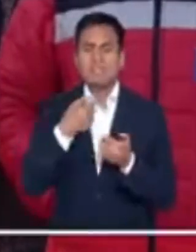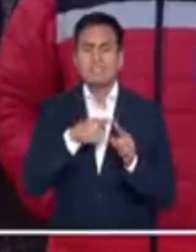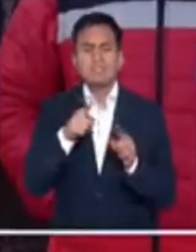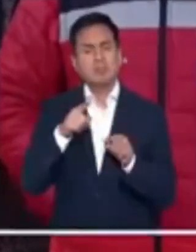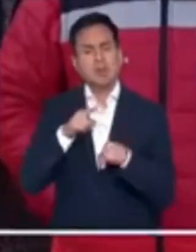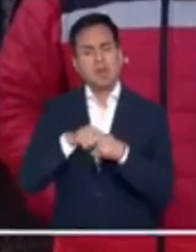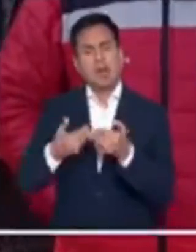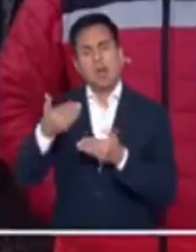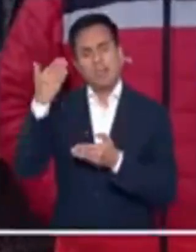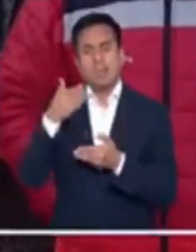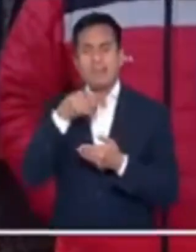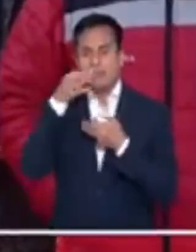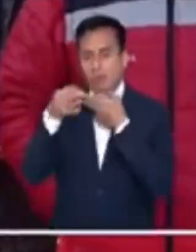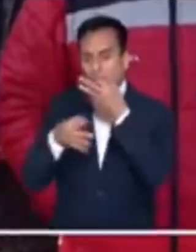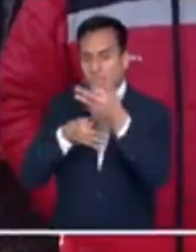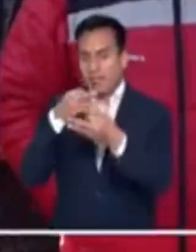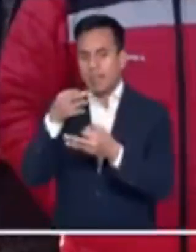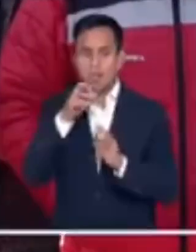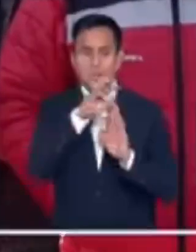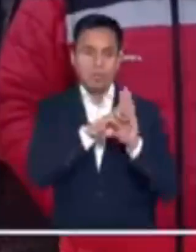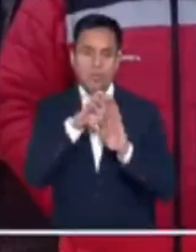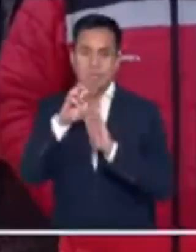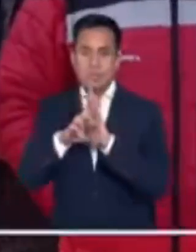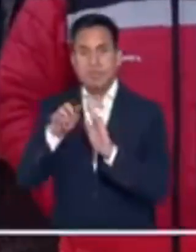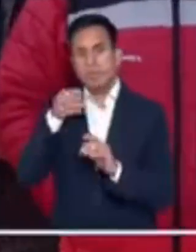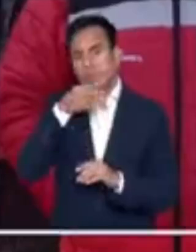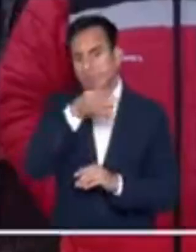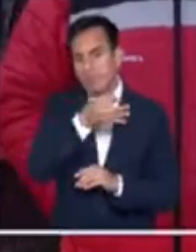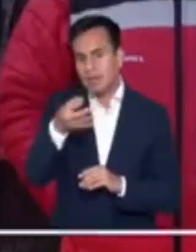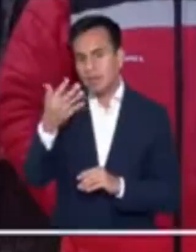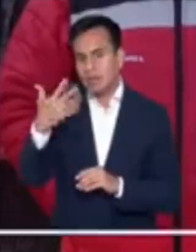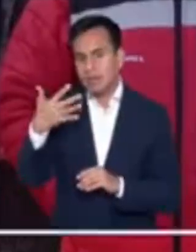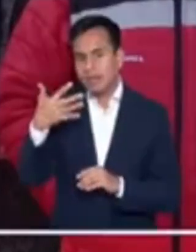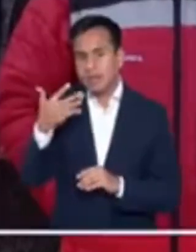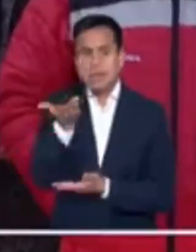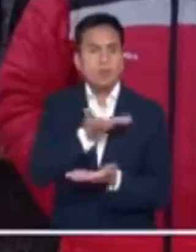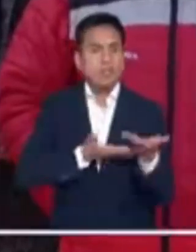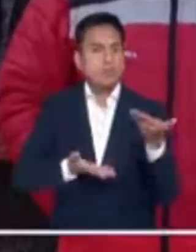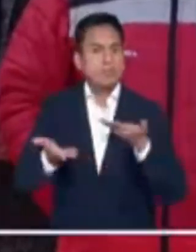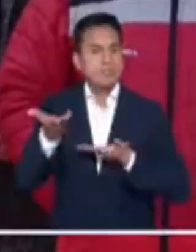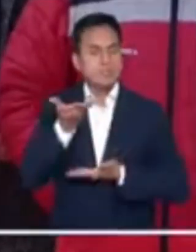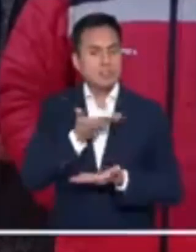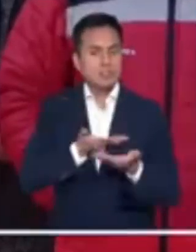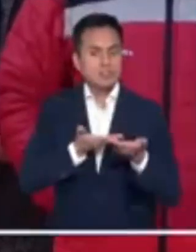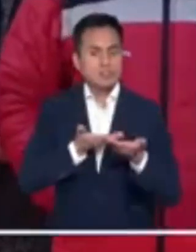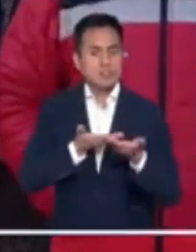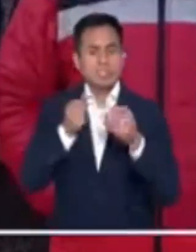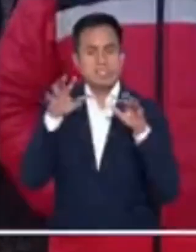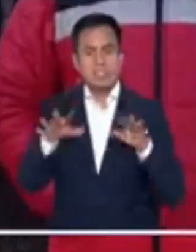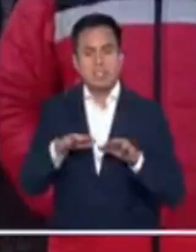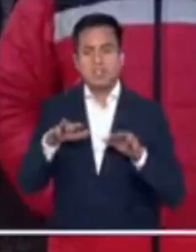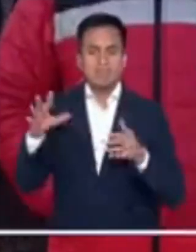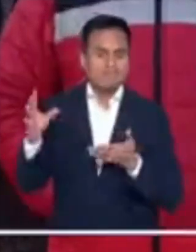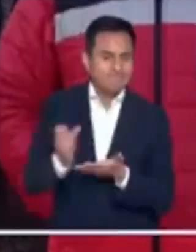distintas oportunidades les hemos contado el sentido de este proyecto, lo relevante que es lograr esta colaboración, los intentos fallidos